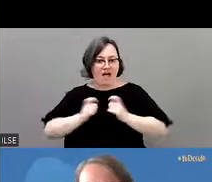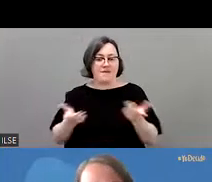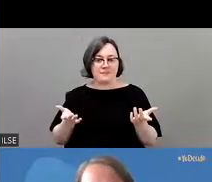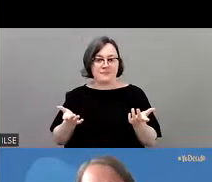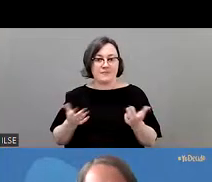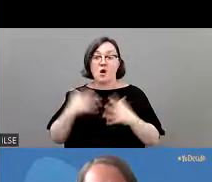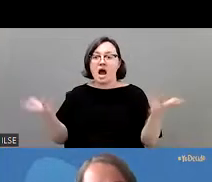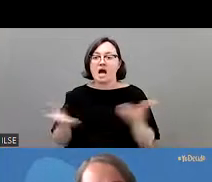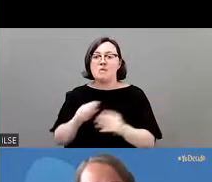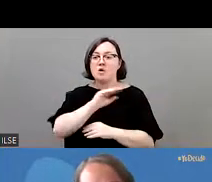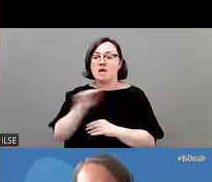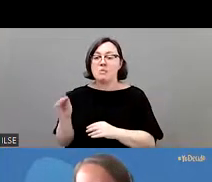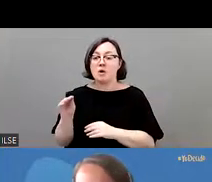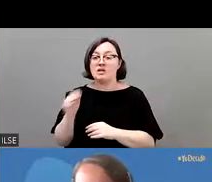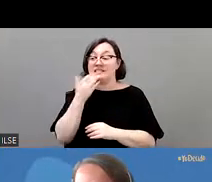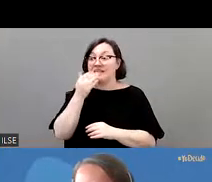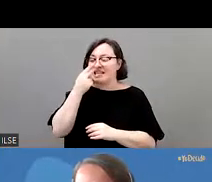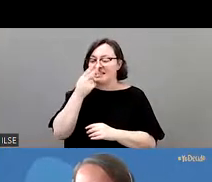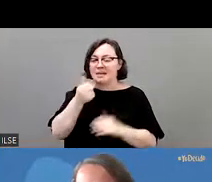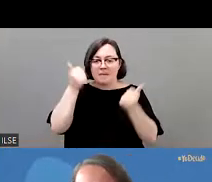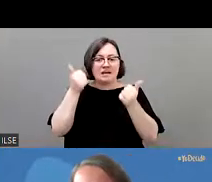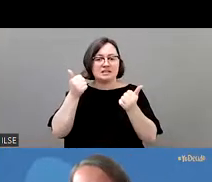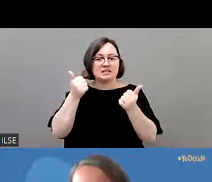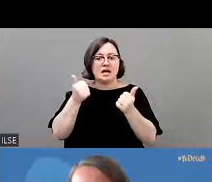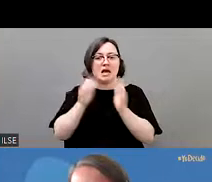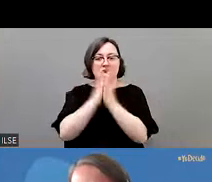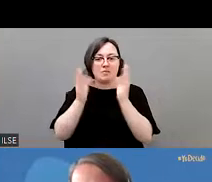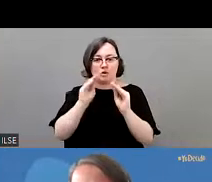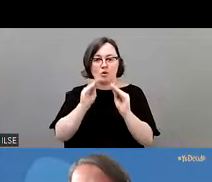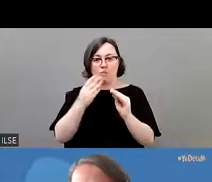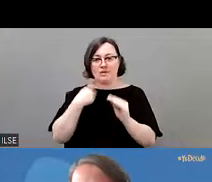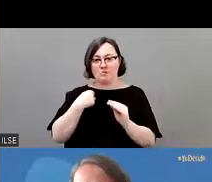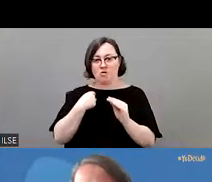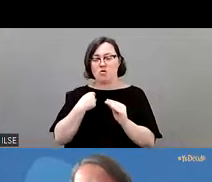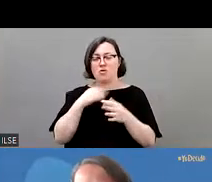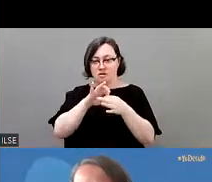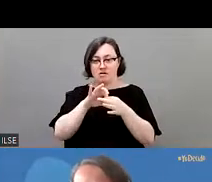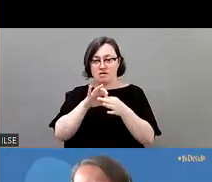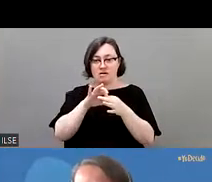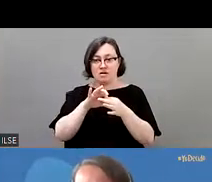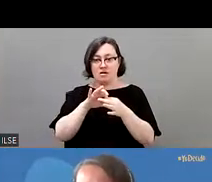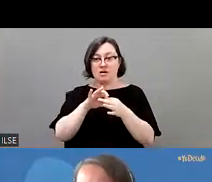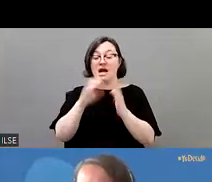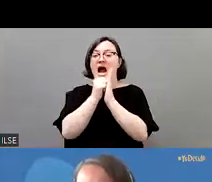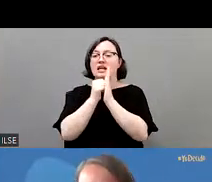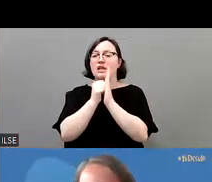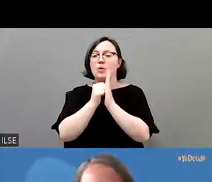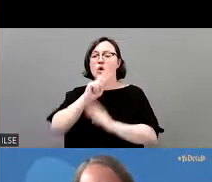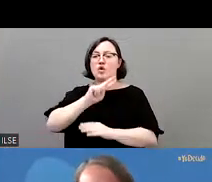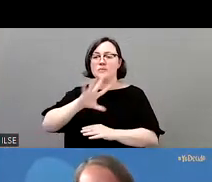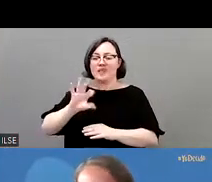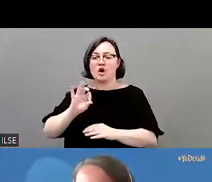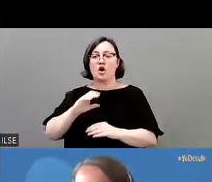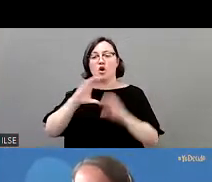Os animo también, a quien le interese, a revisar más bibliografía que hay sobre este tema. El artículo de 2005 de